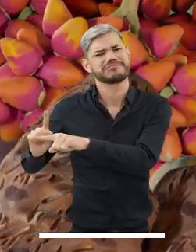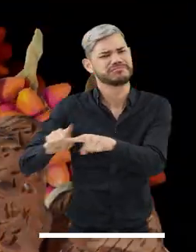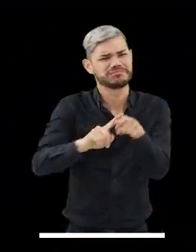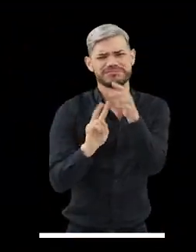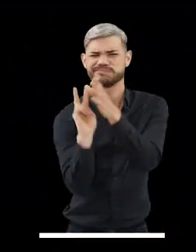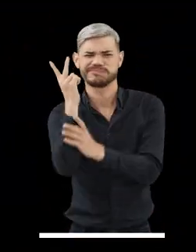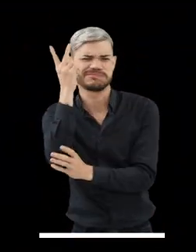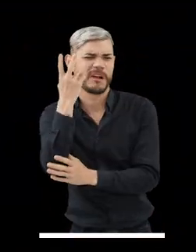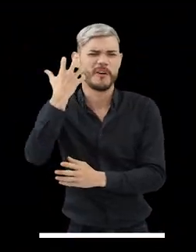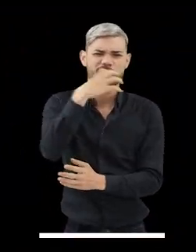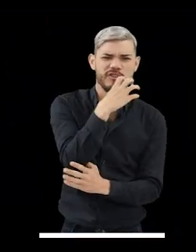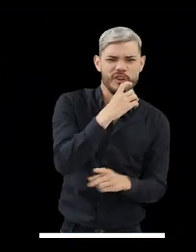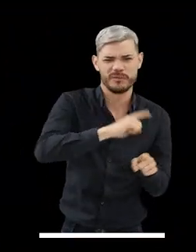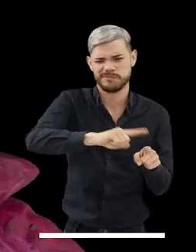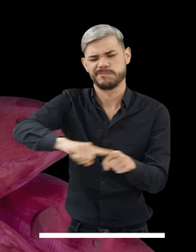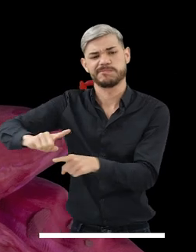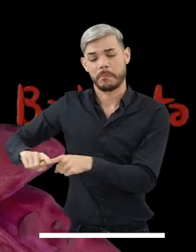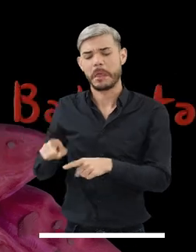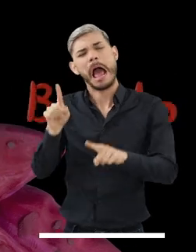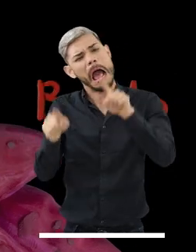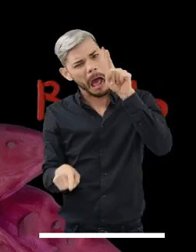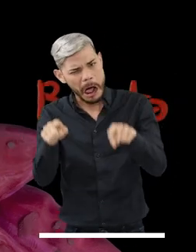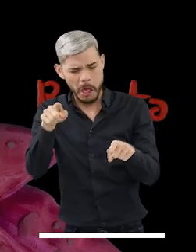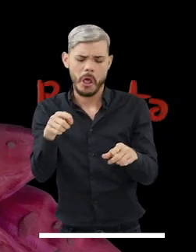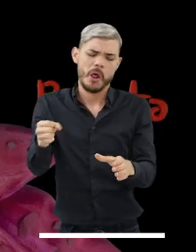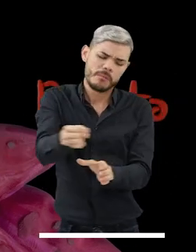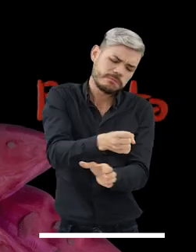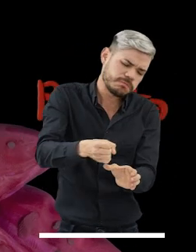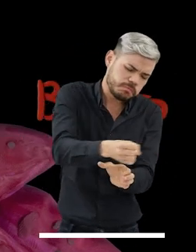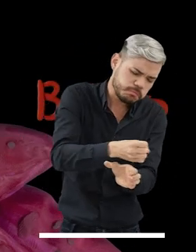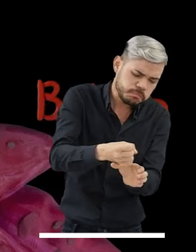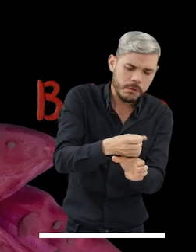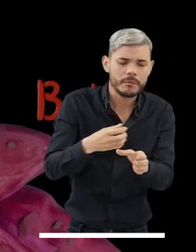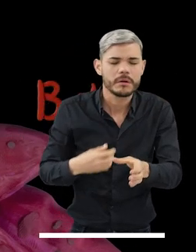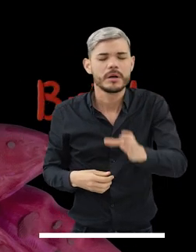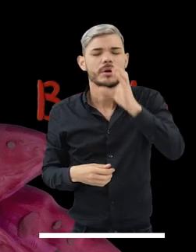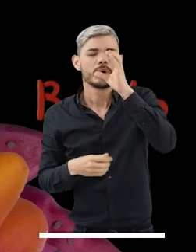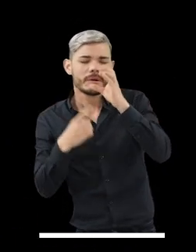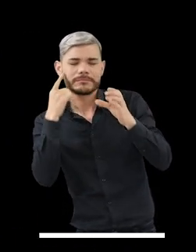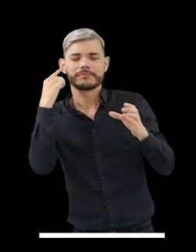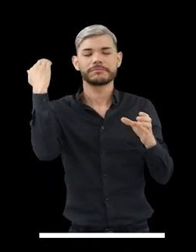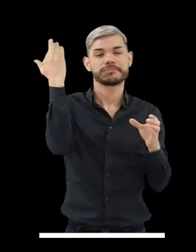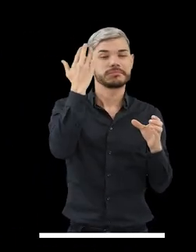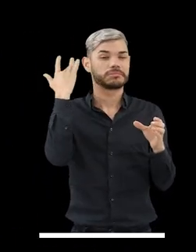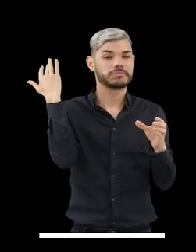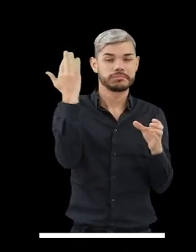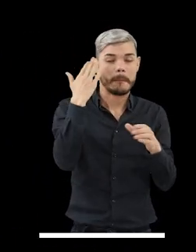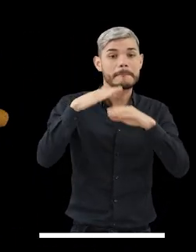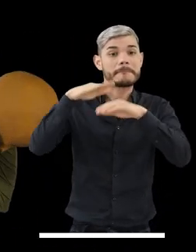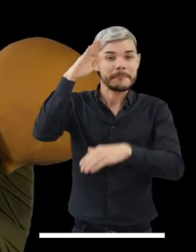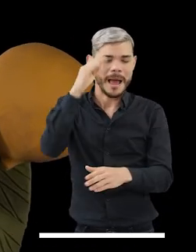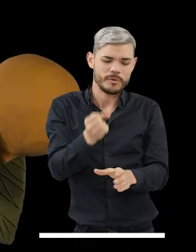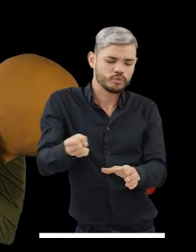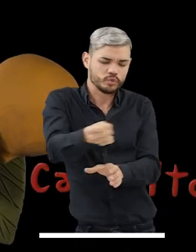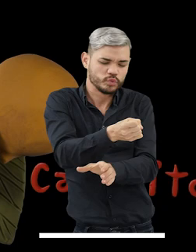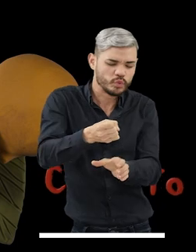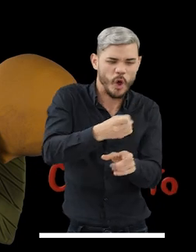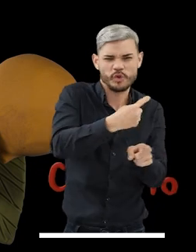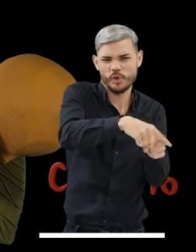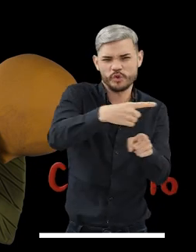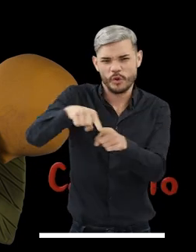de diversos tubérculos y frutas. Con algunos de ellos preparan bebidas ligeramente fermentadas. Las más consumidas son las